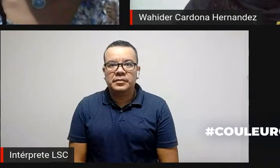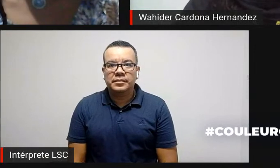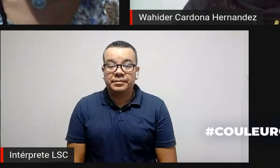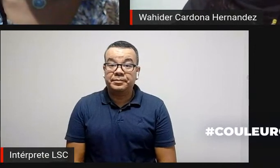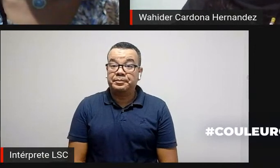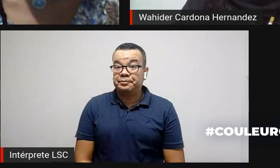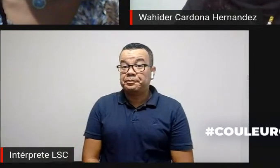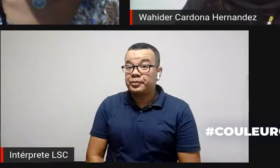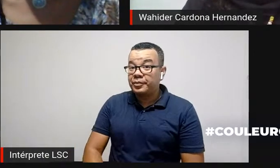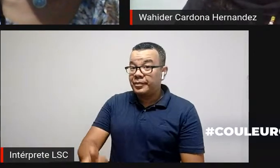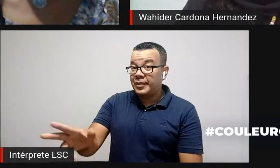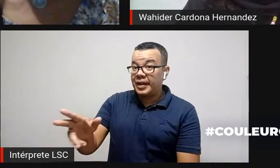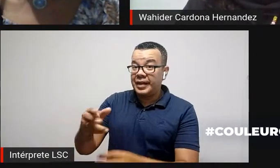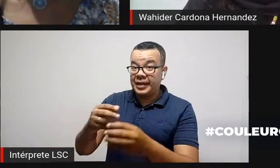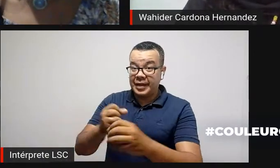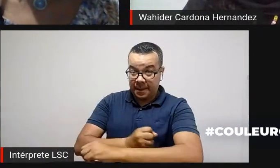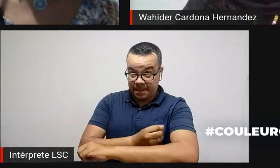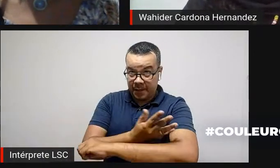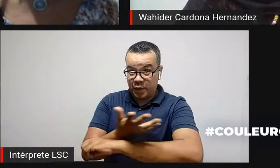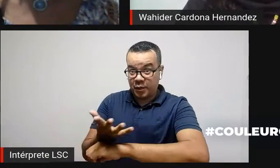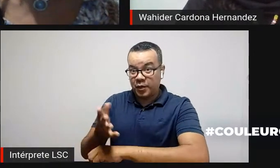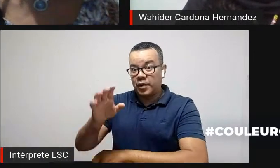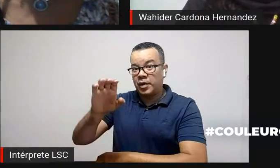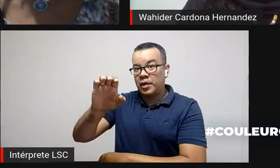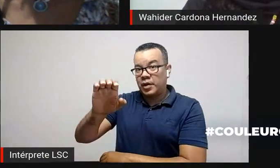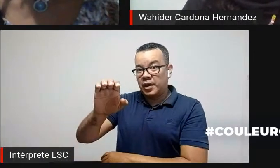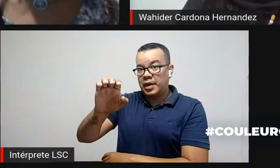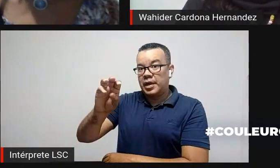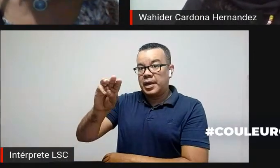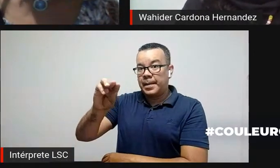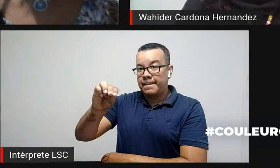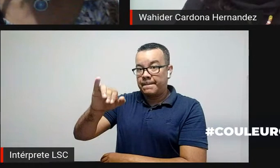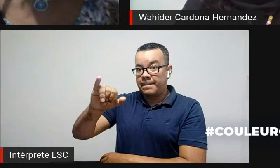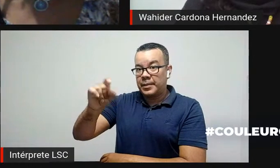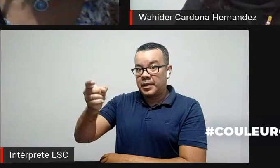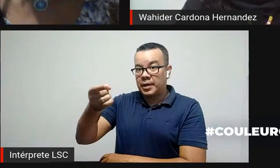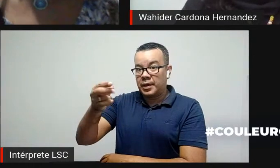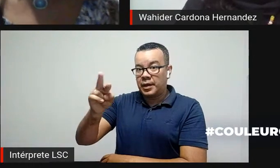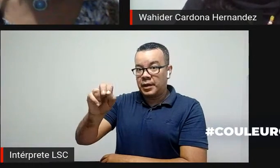Emigrante, es tiempo de